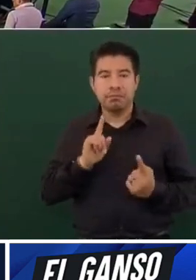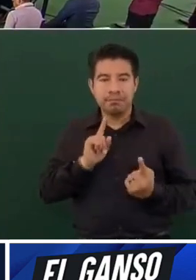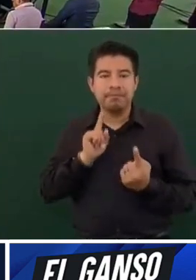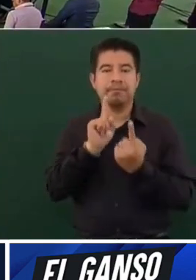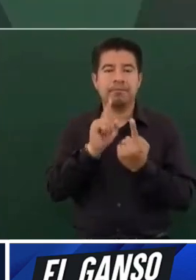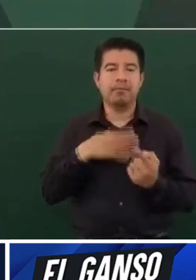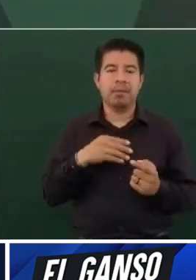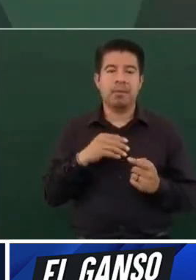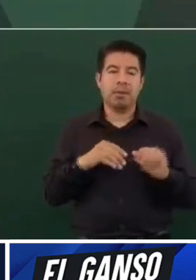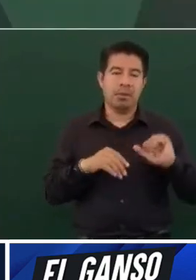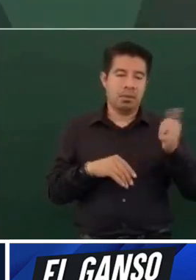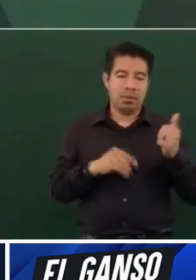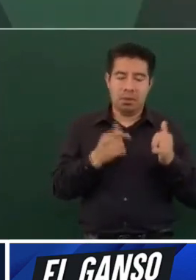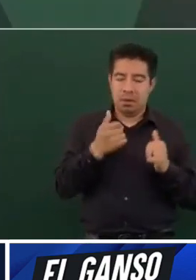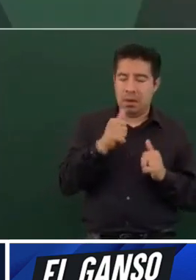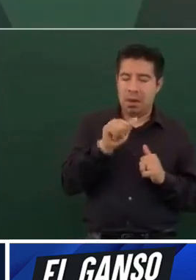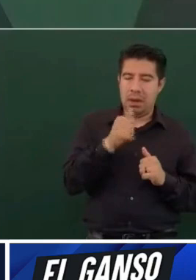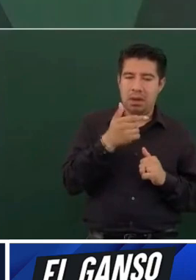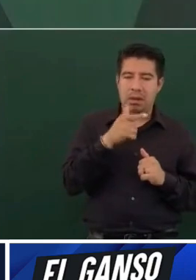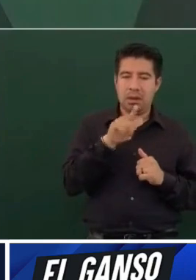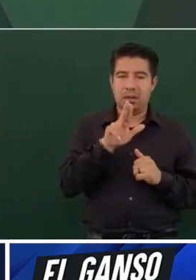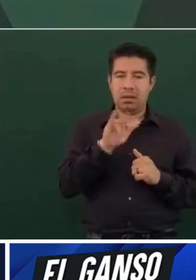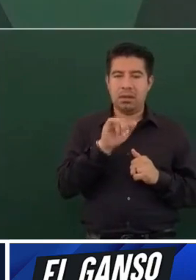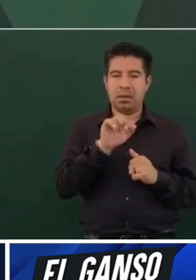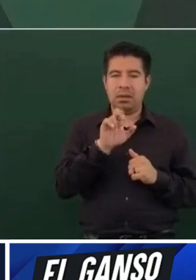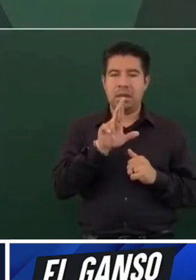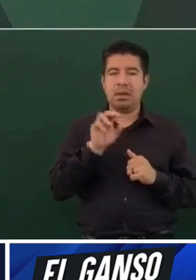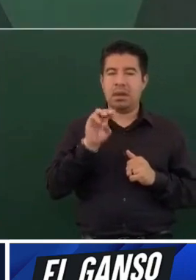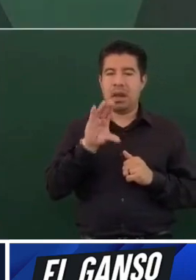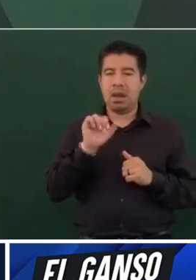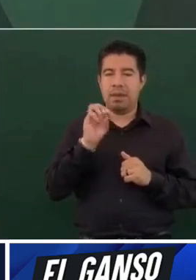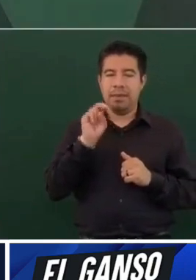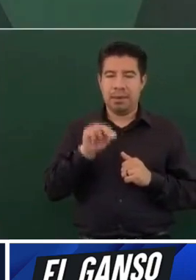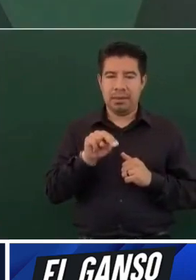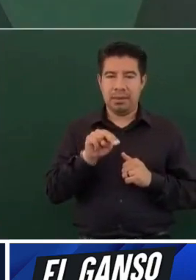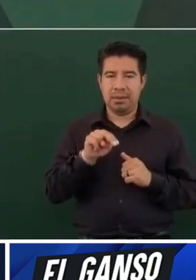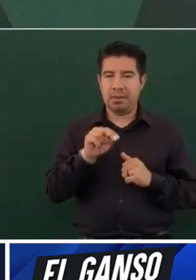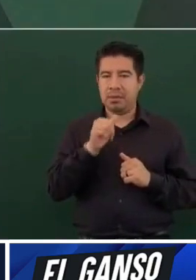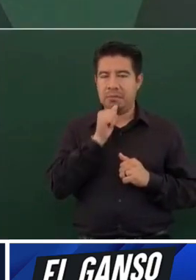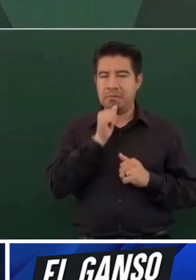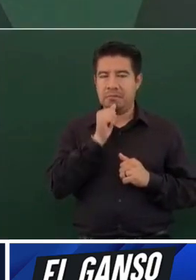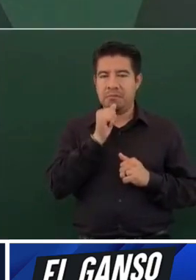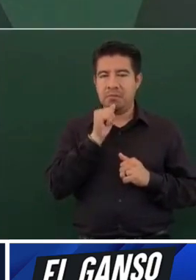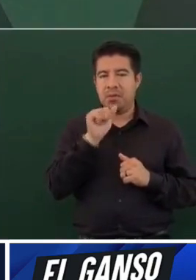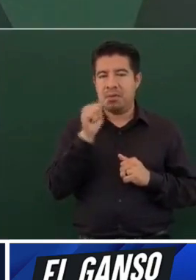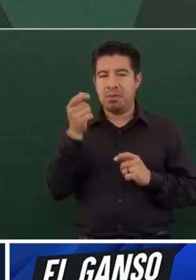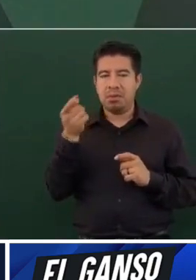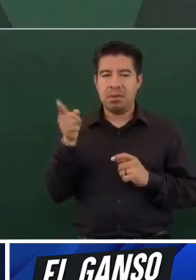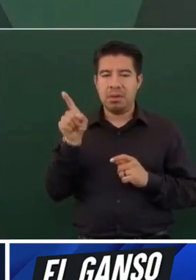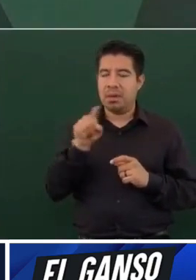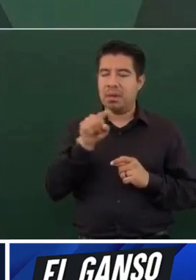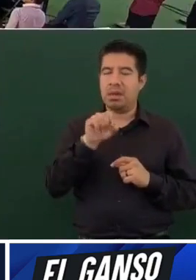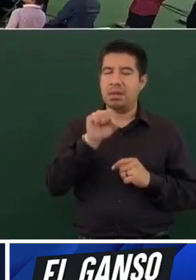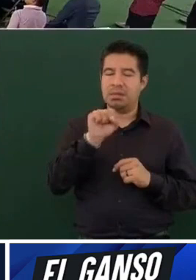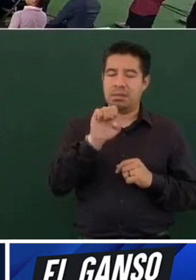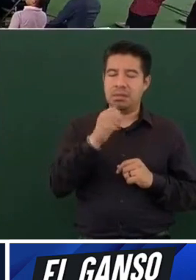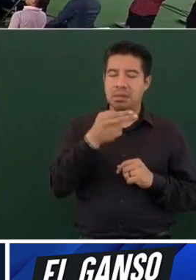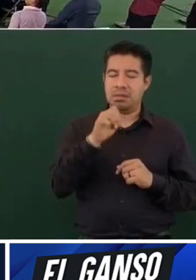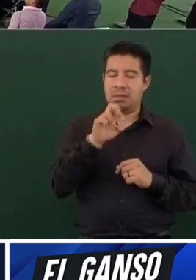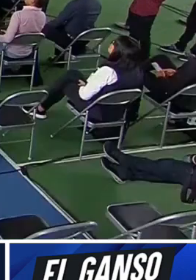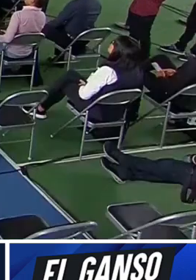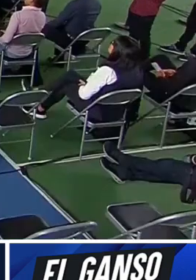Aguilar Camín, quién sabe a quién mandó ahí en el grupo. Hay una que fue